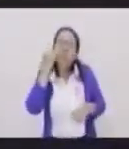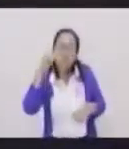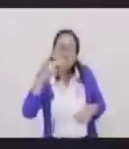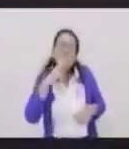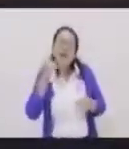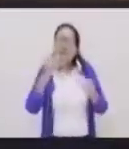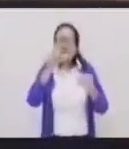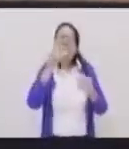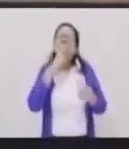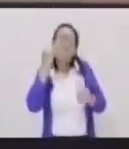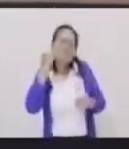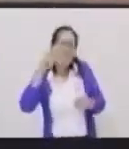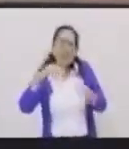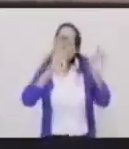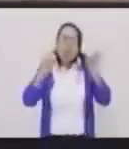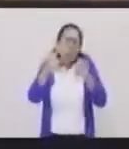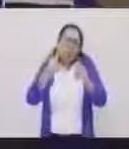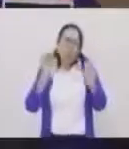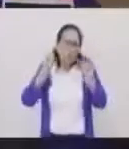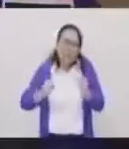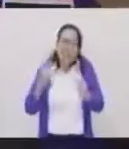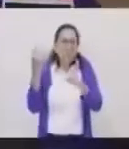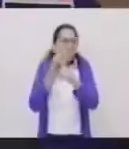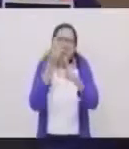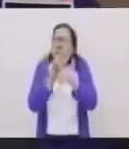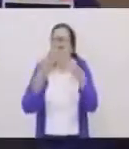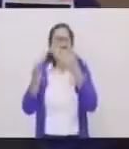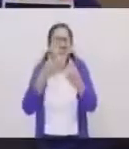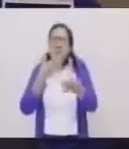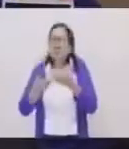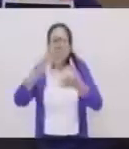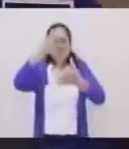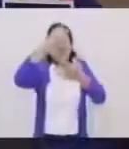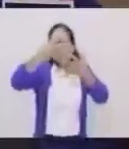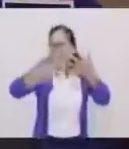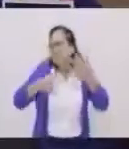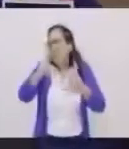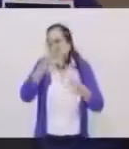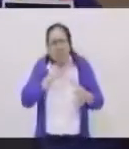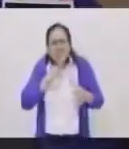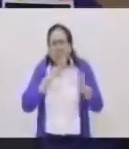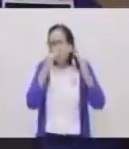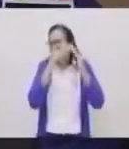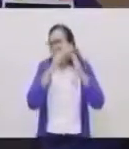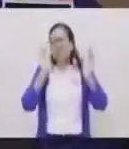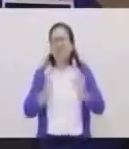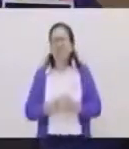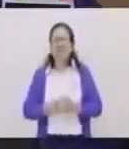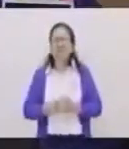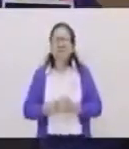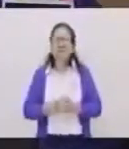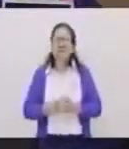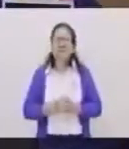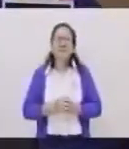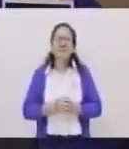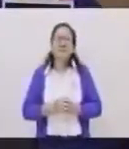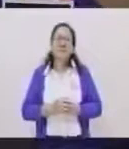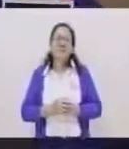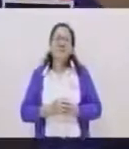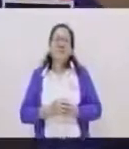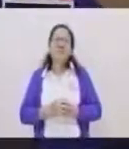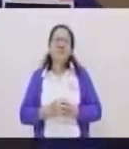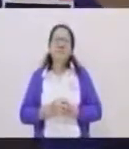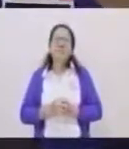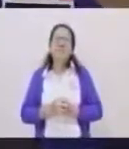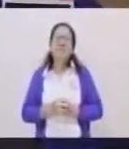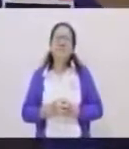casa. También a la hora de pegar, recuerda que puedes hacerlo con el material con el que cuentes. Porta goma, silicón, si vas a